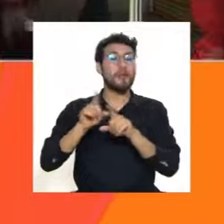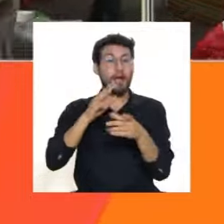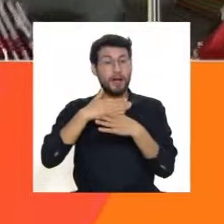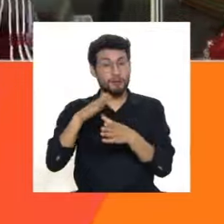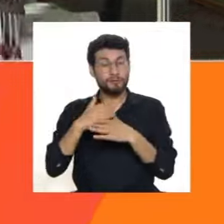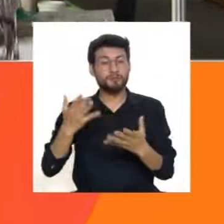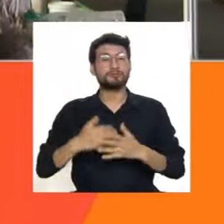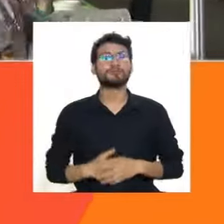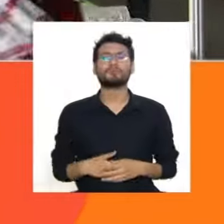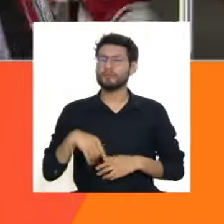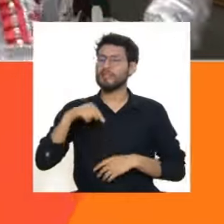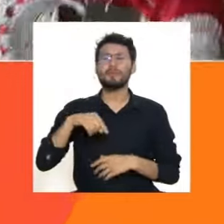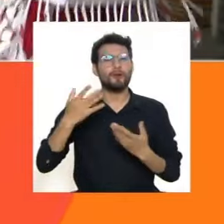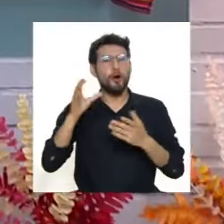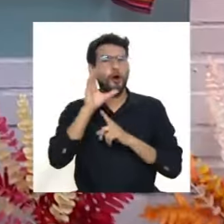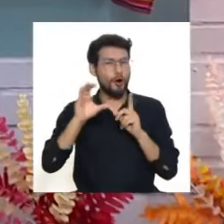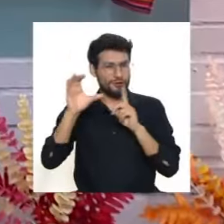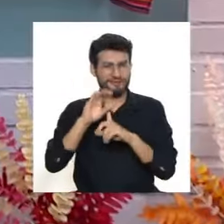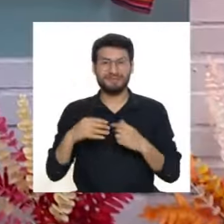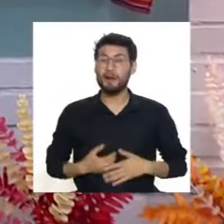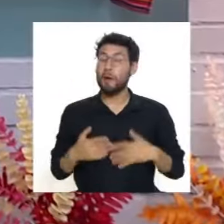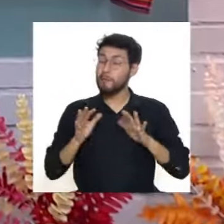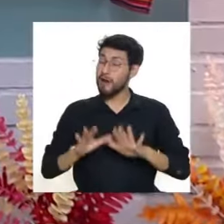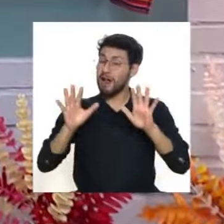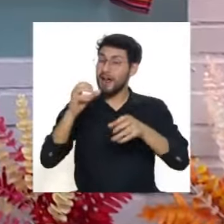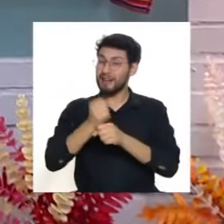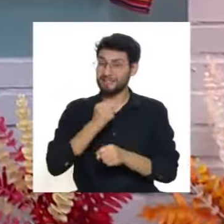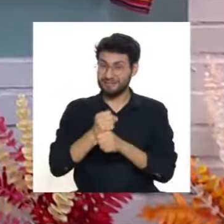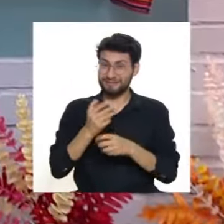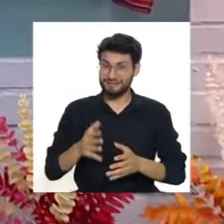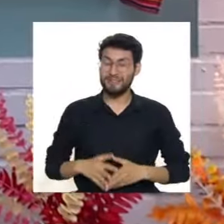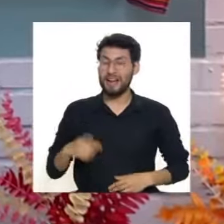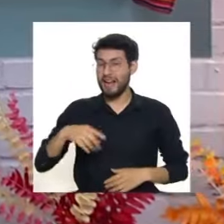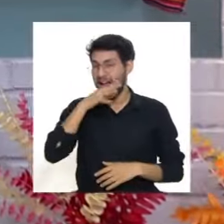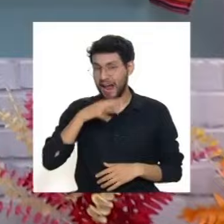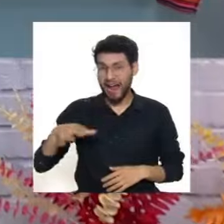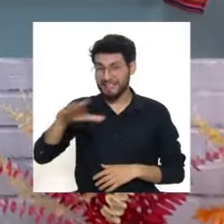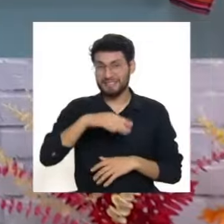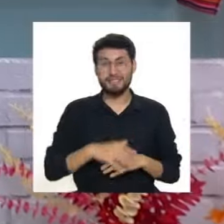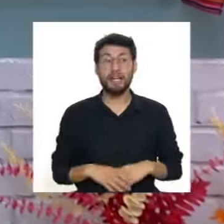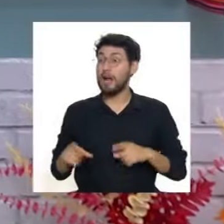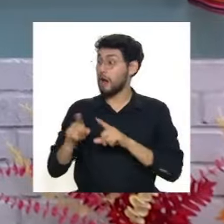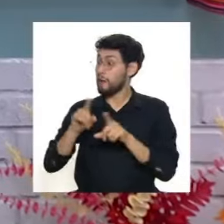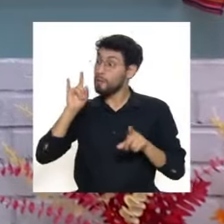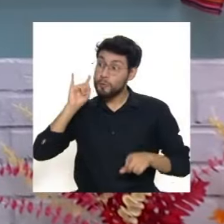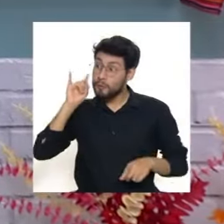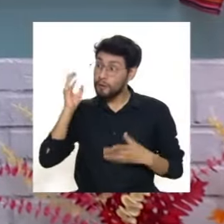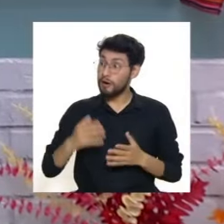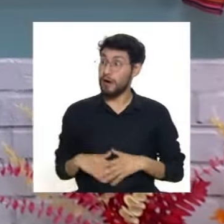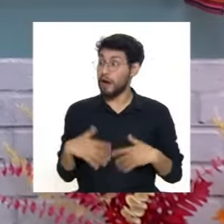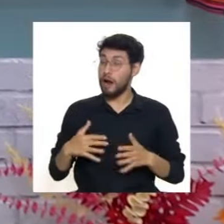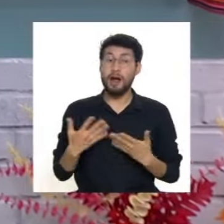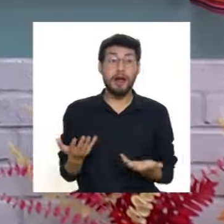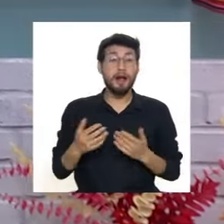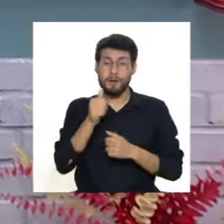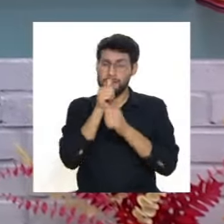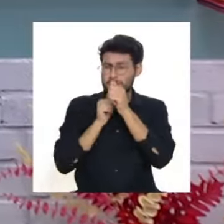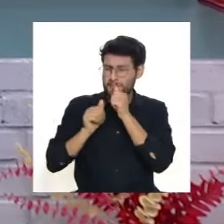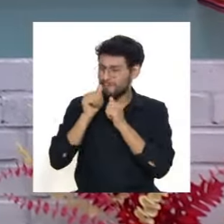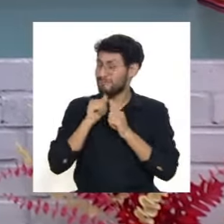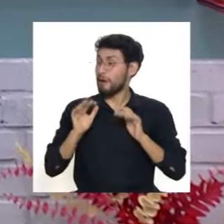con nuestros hijos parte de nuestra cultura. Una labor maravillosa que hacen los campesinos, que además, Uchi, con una